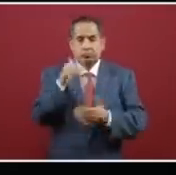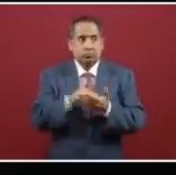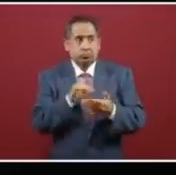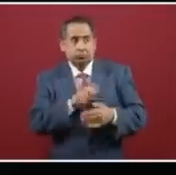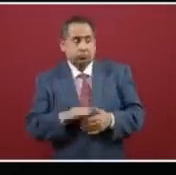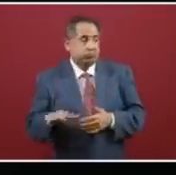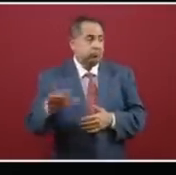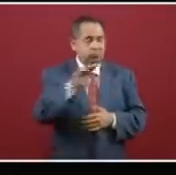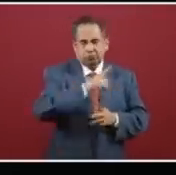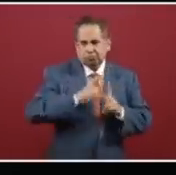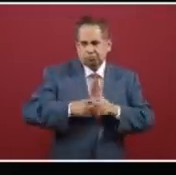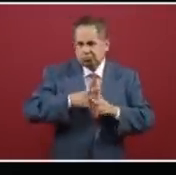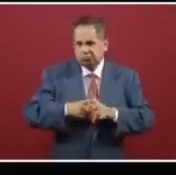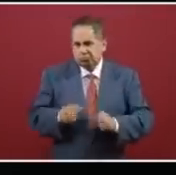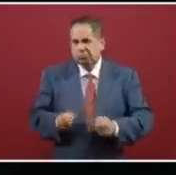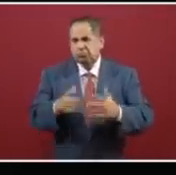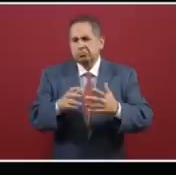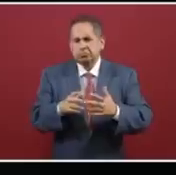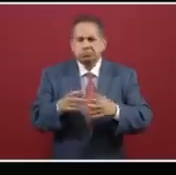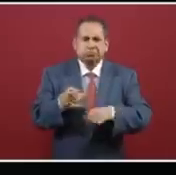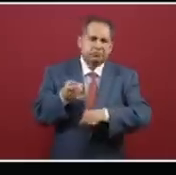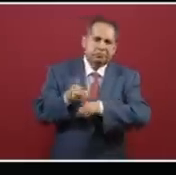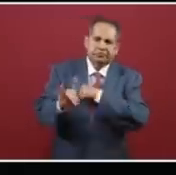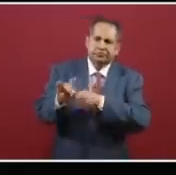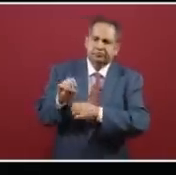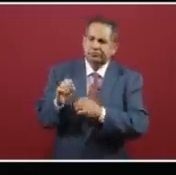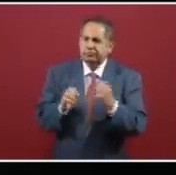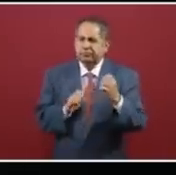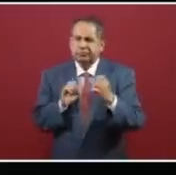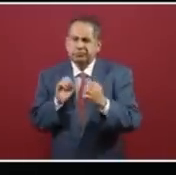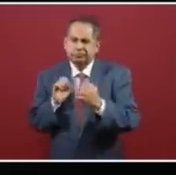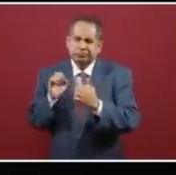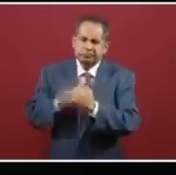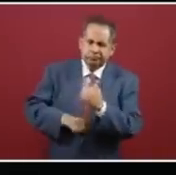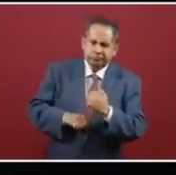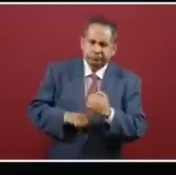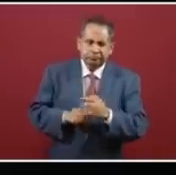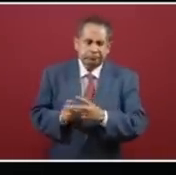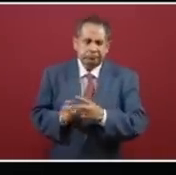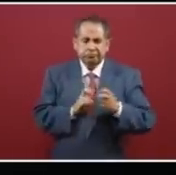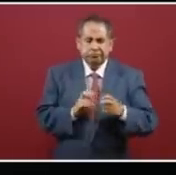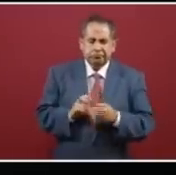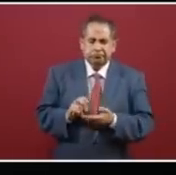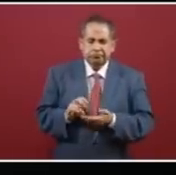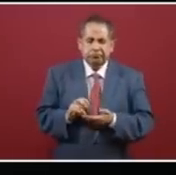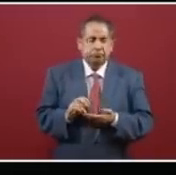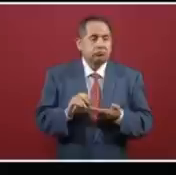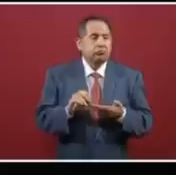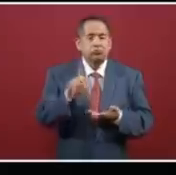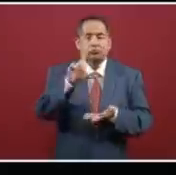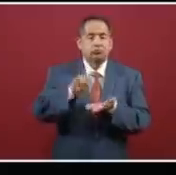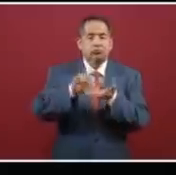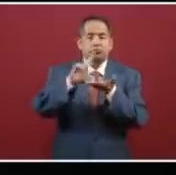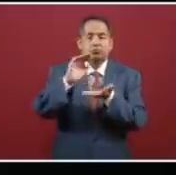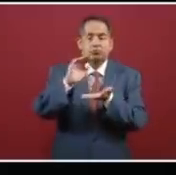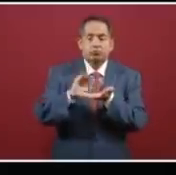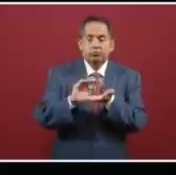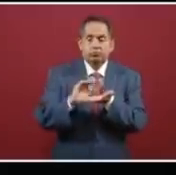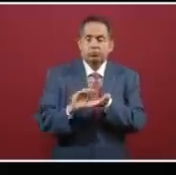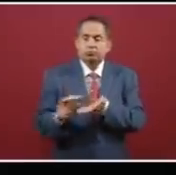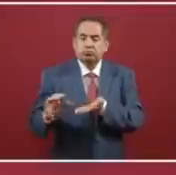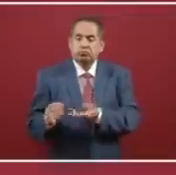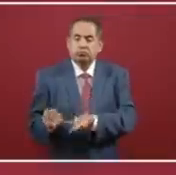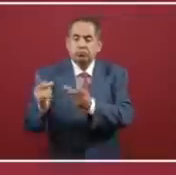que están en operación en promedio defrauda no washi colean al consumidor entregando litros que no son